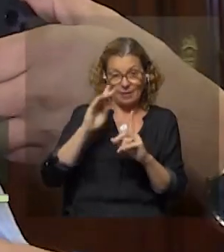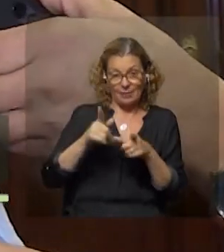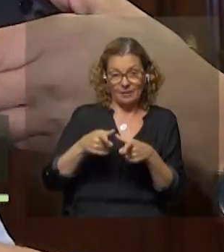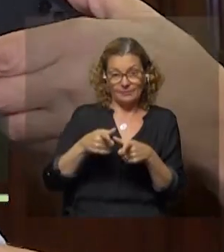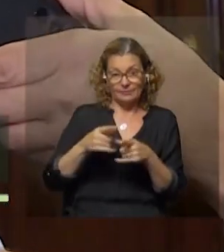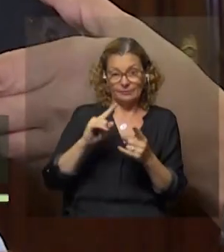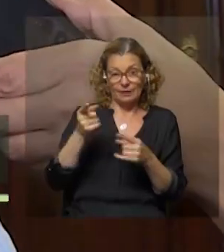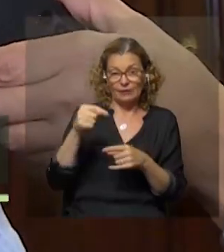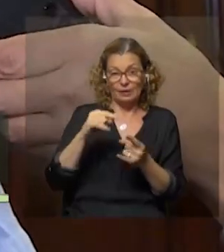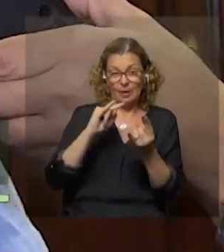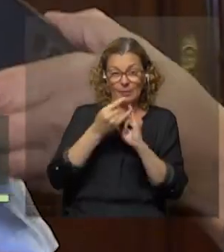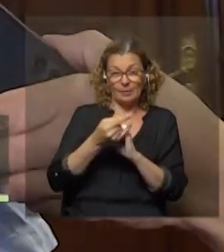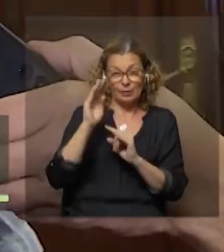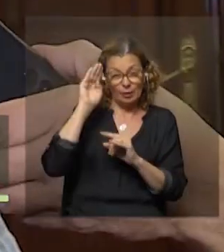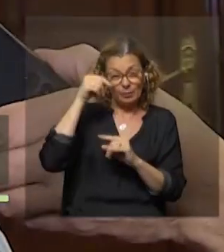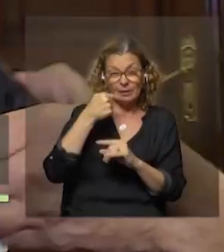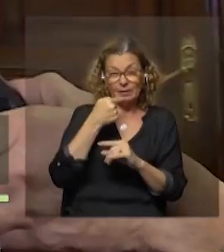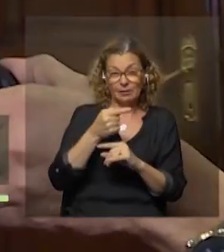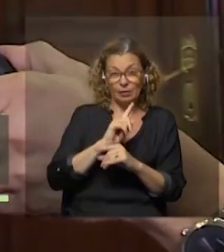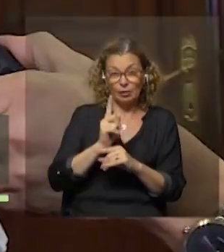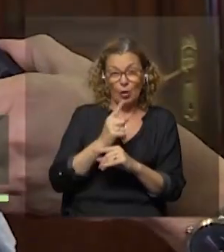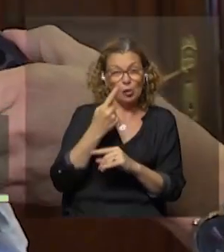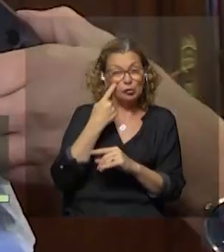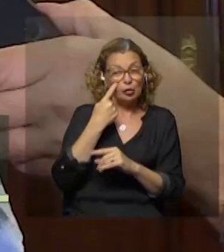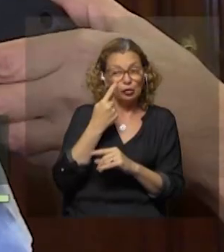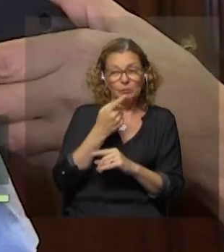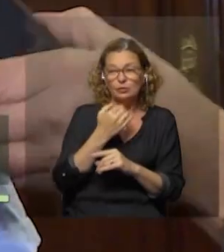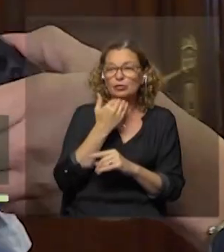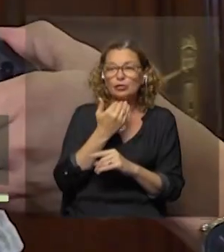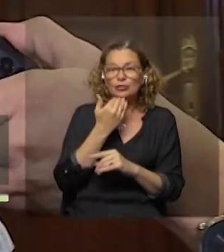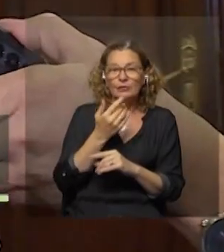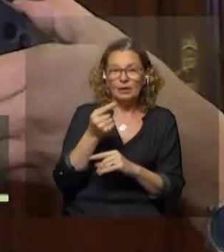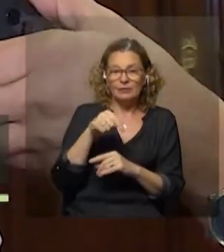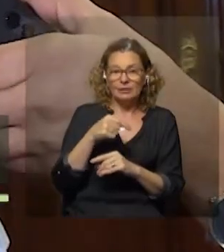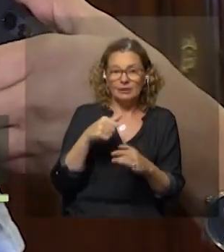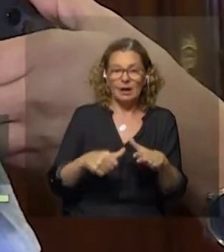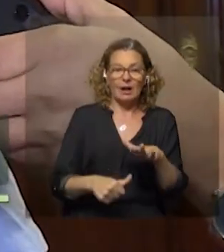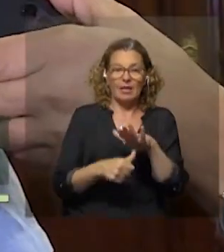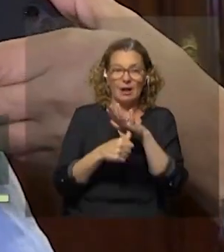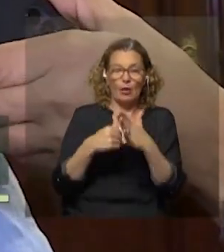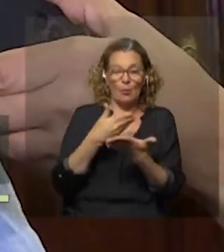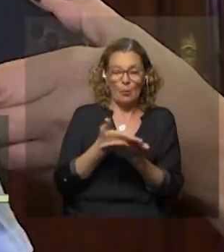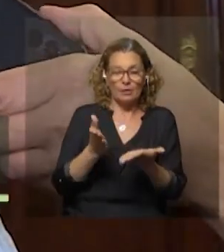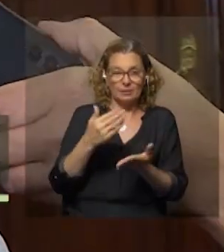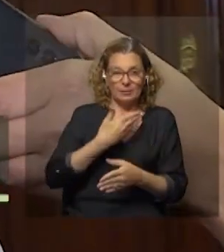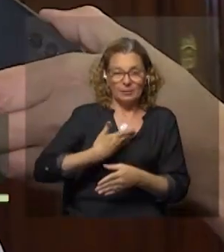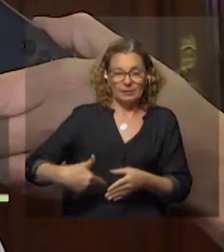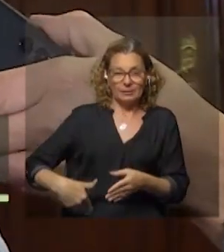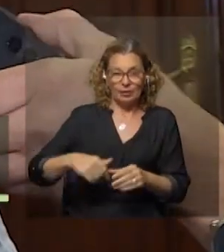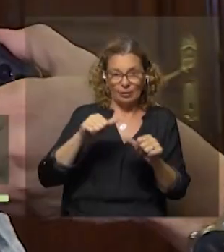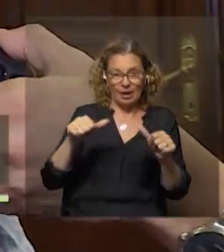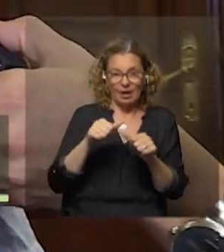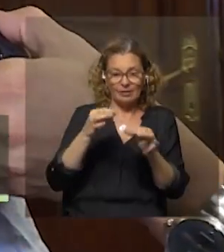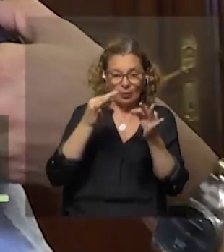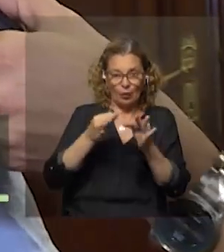vinieron el parlamento de la República decir que no tenían conocimiento y bueno el liderazgo se demuestra si el presidente lo que hace